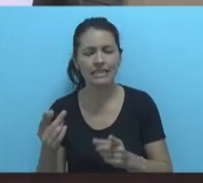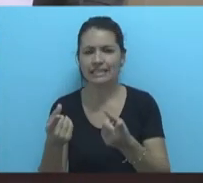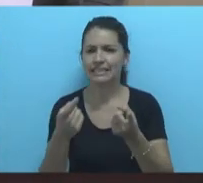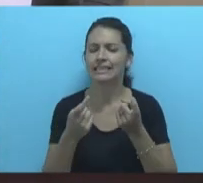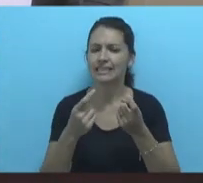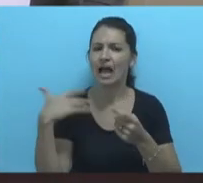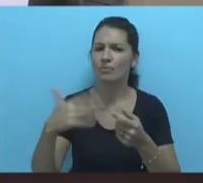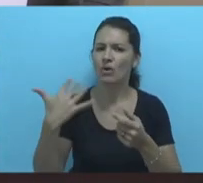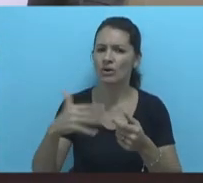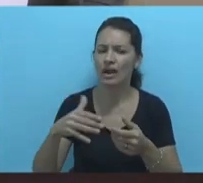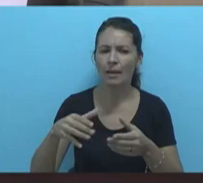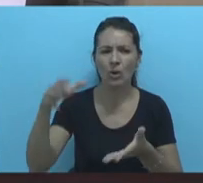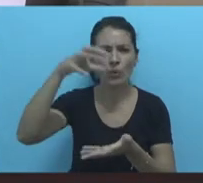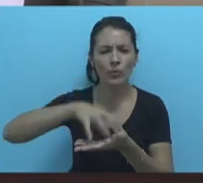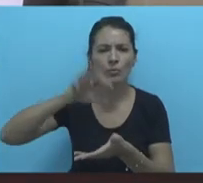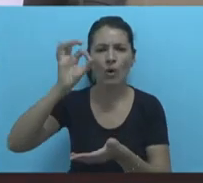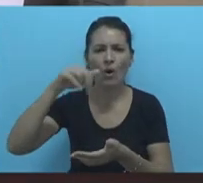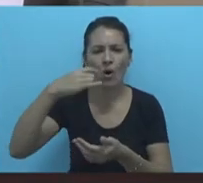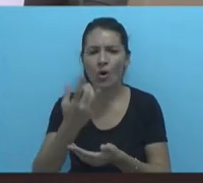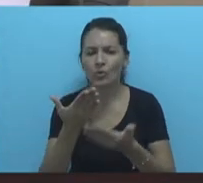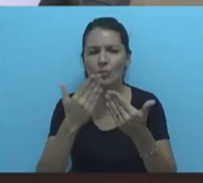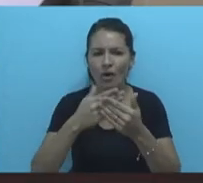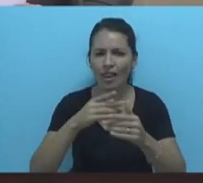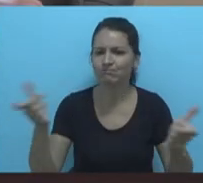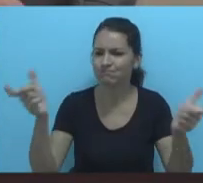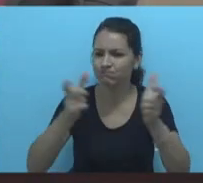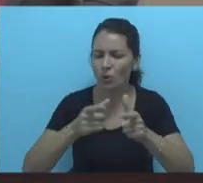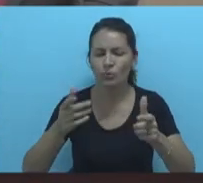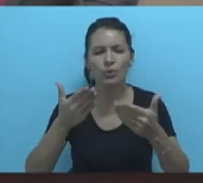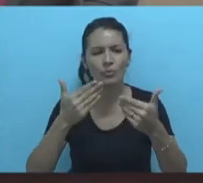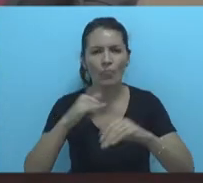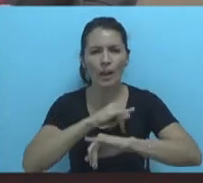Naciones Unidas para garantizar la paz y la seguridad de millones de seres humanos.